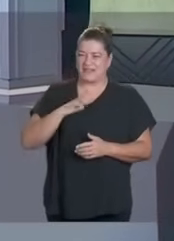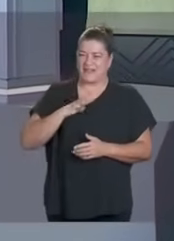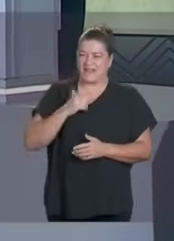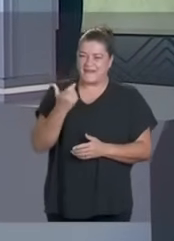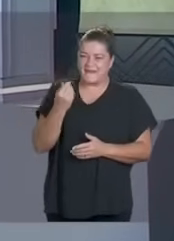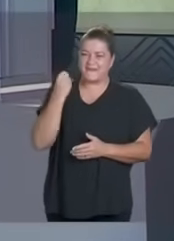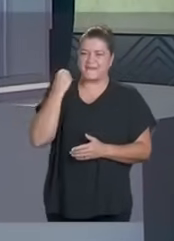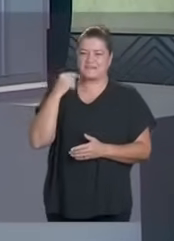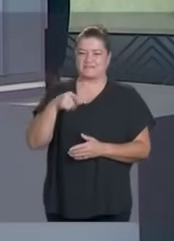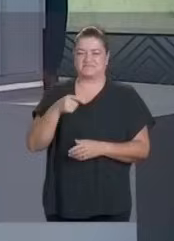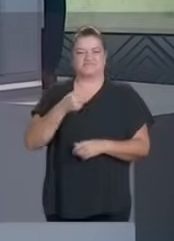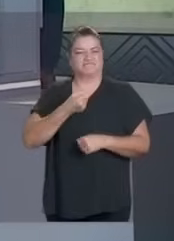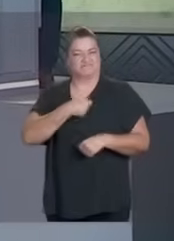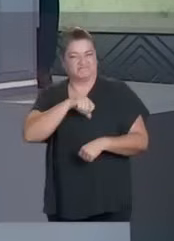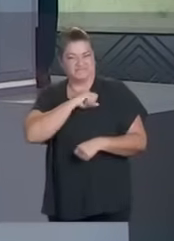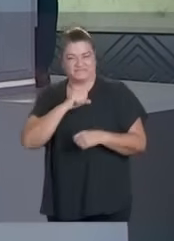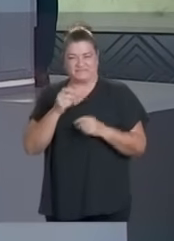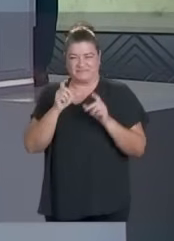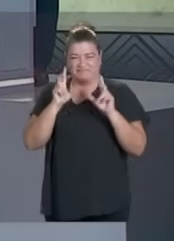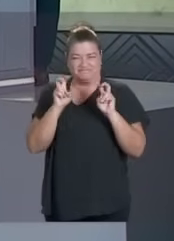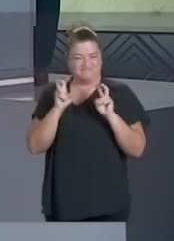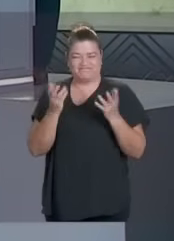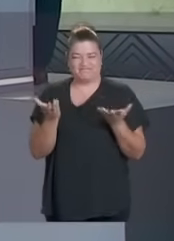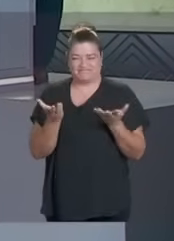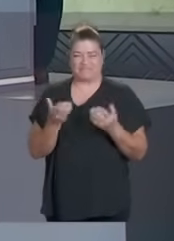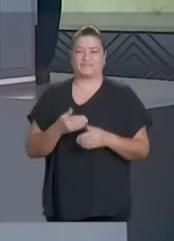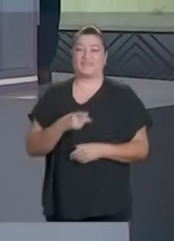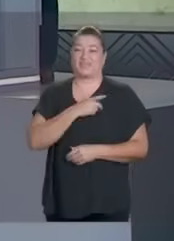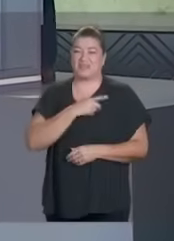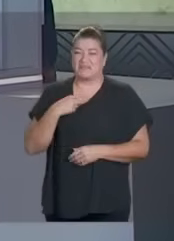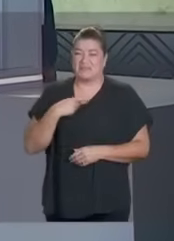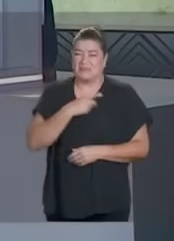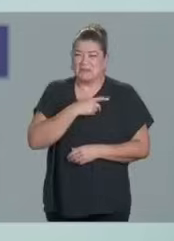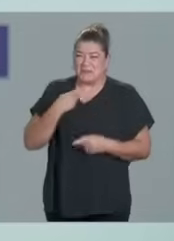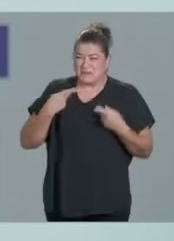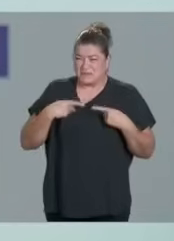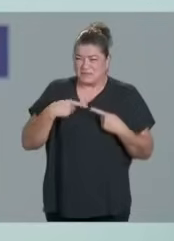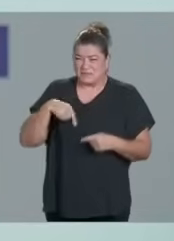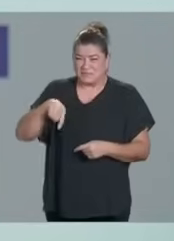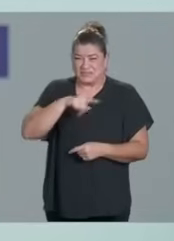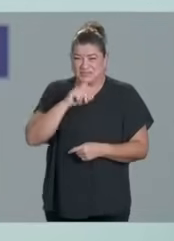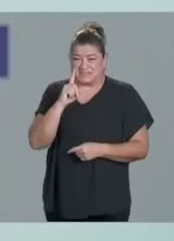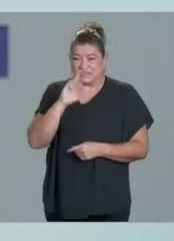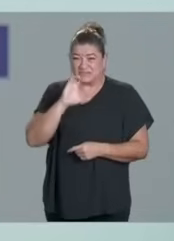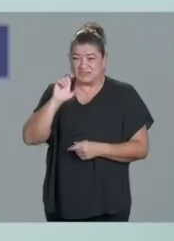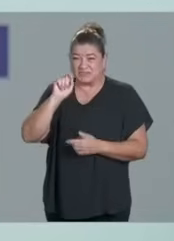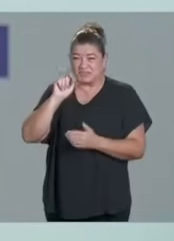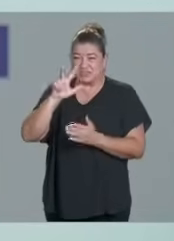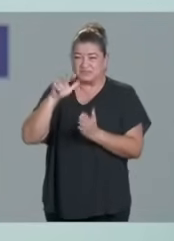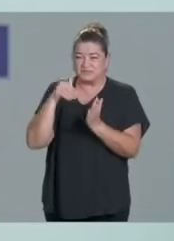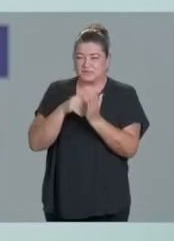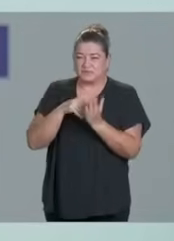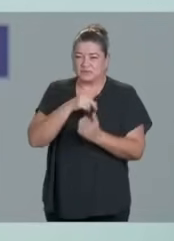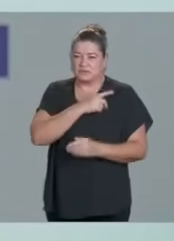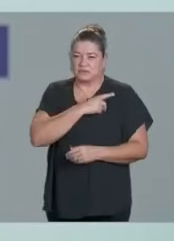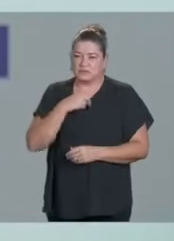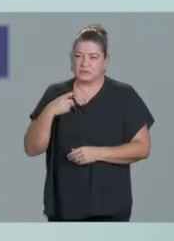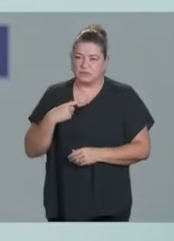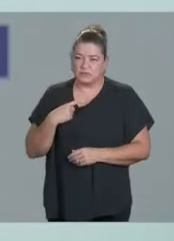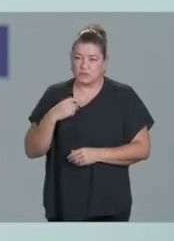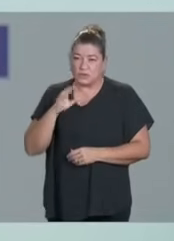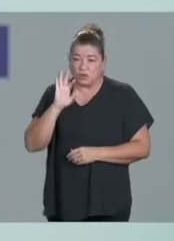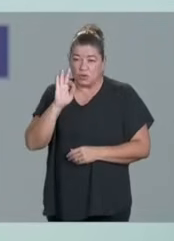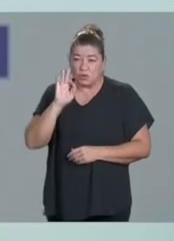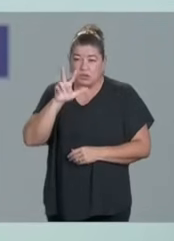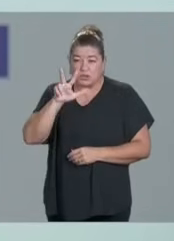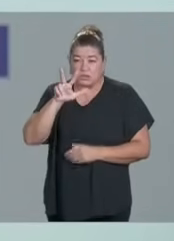país. Hoy cada mexicano debe 128 mil pesos, 45 mil pesos que cuando ellos llegaron. Por eso